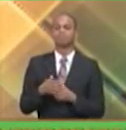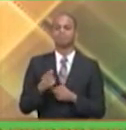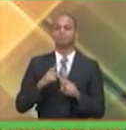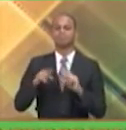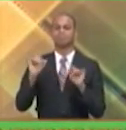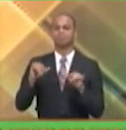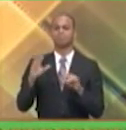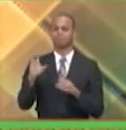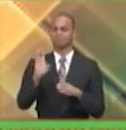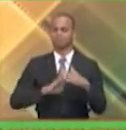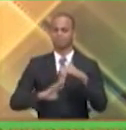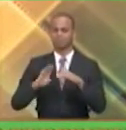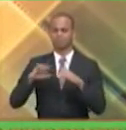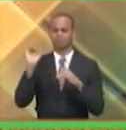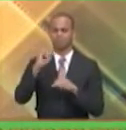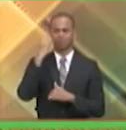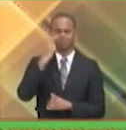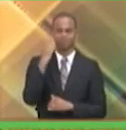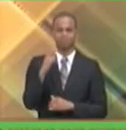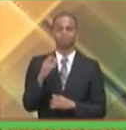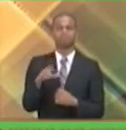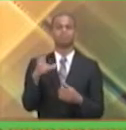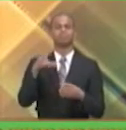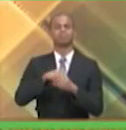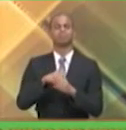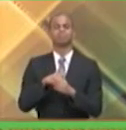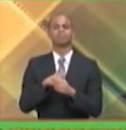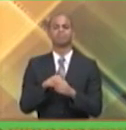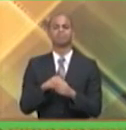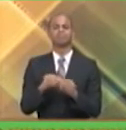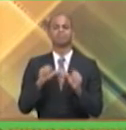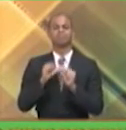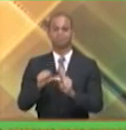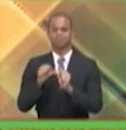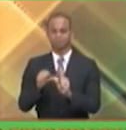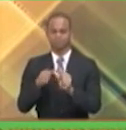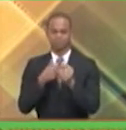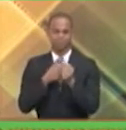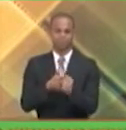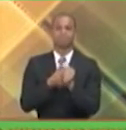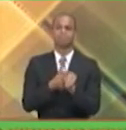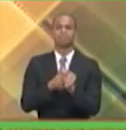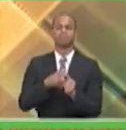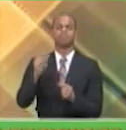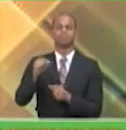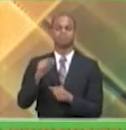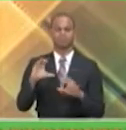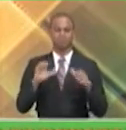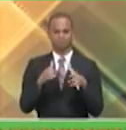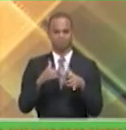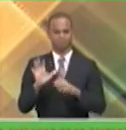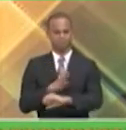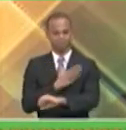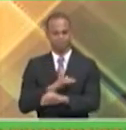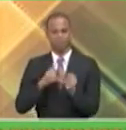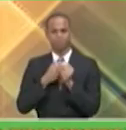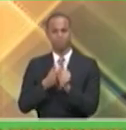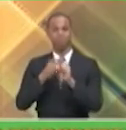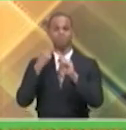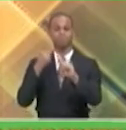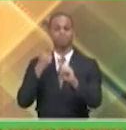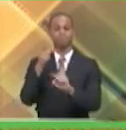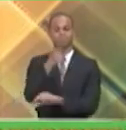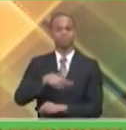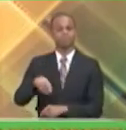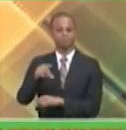en el nivel básico. Por eso es que está la parte de del seguimiento de la banda musical para que ellos